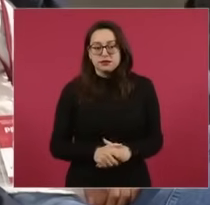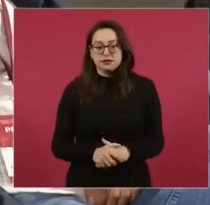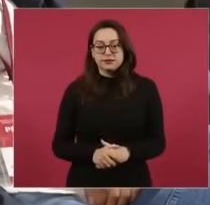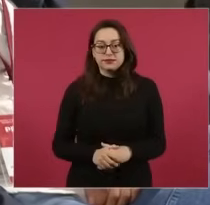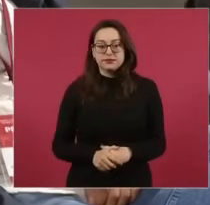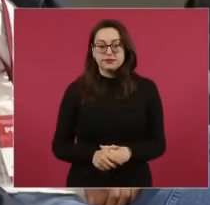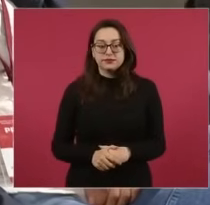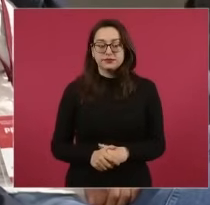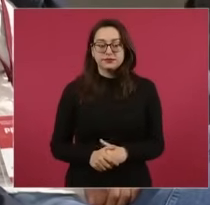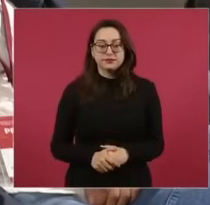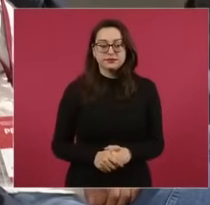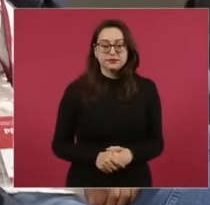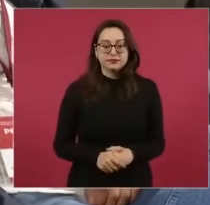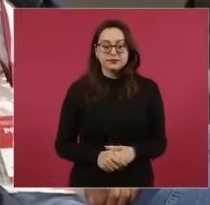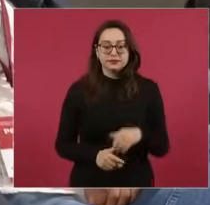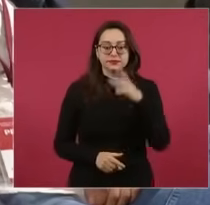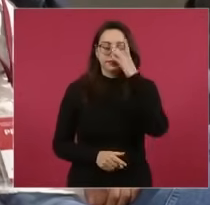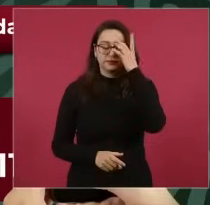O sea,